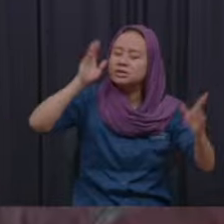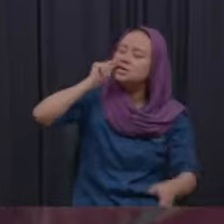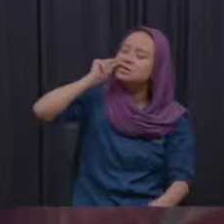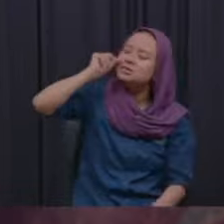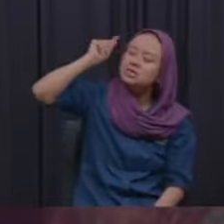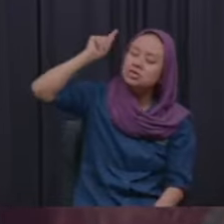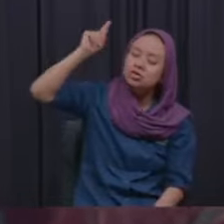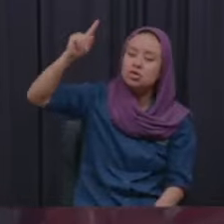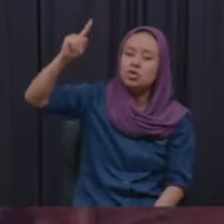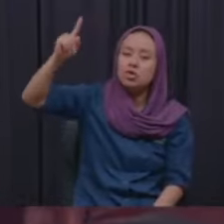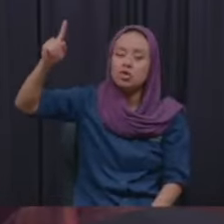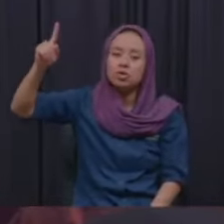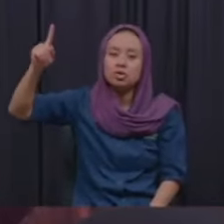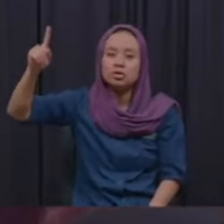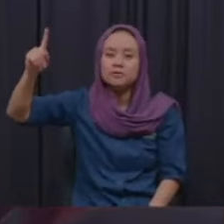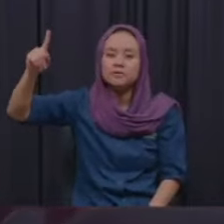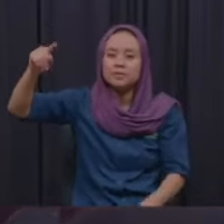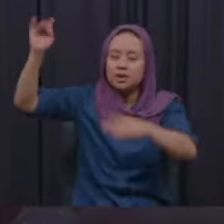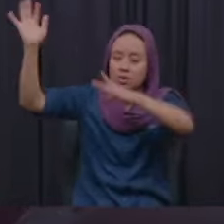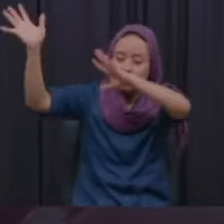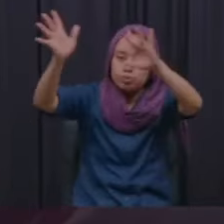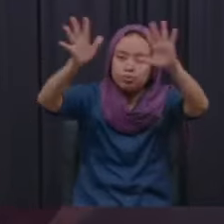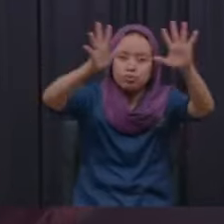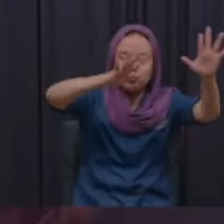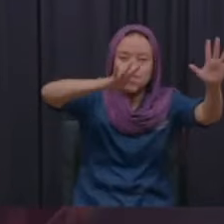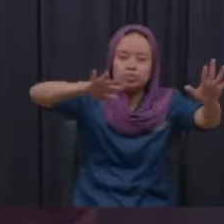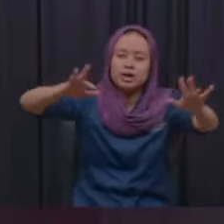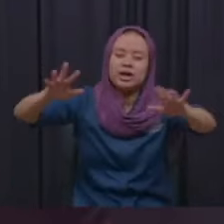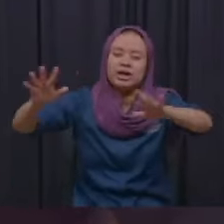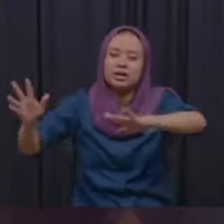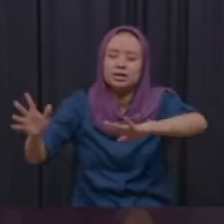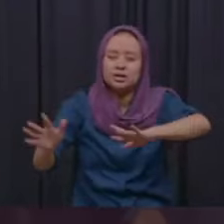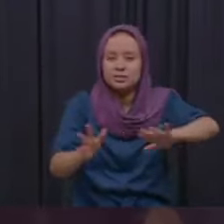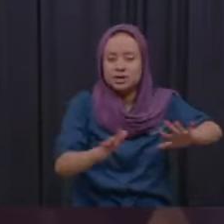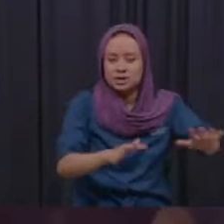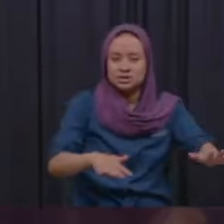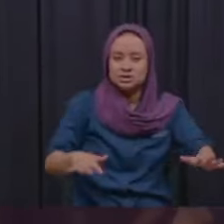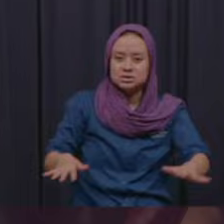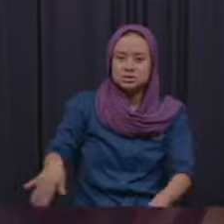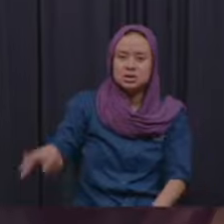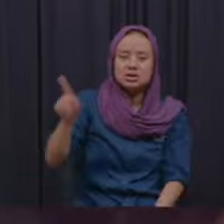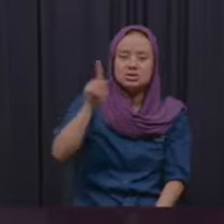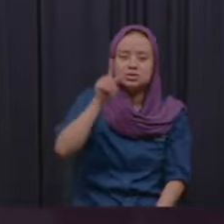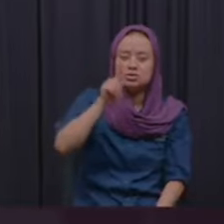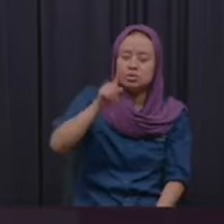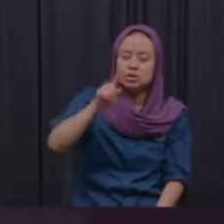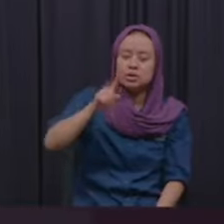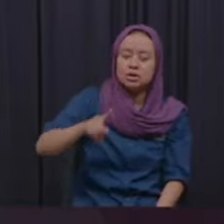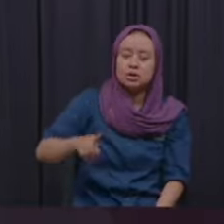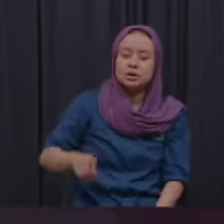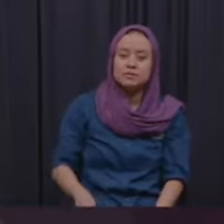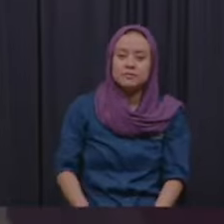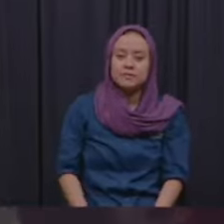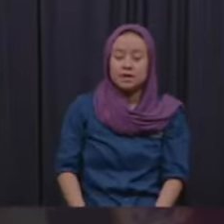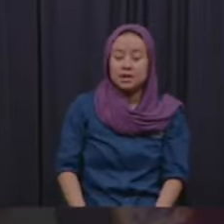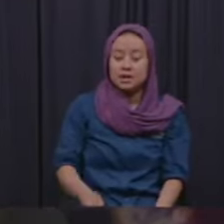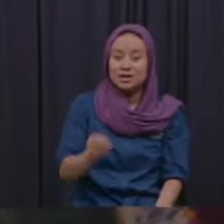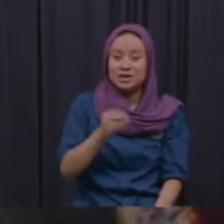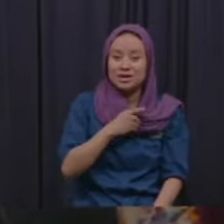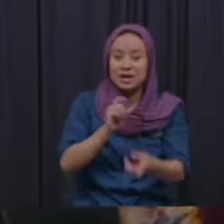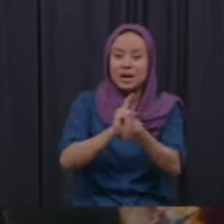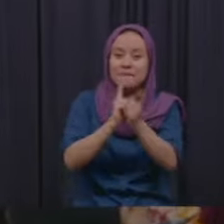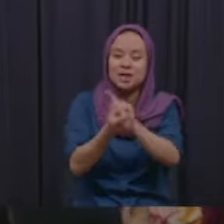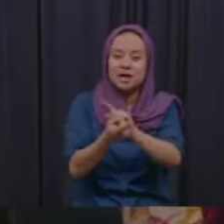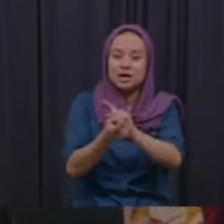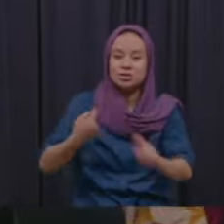Los ángeles son espíritus ministradores a favor de nosotros.